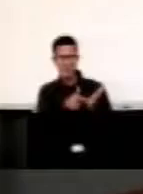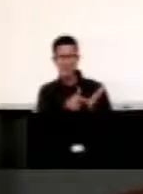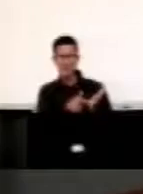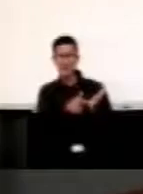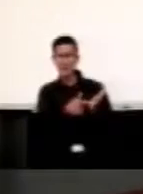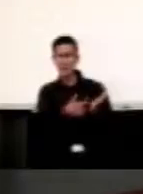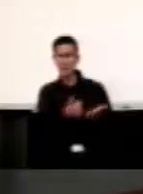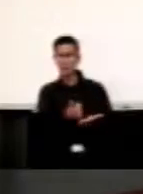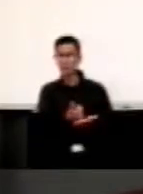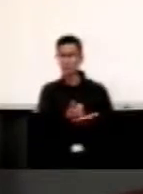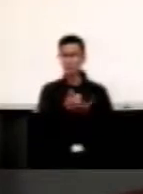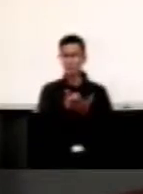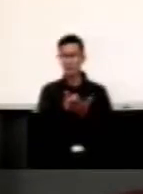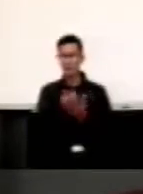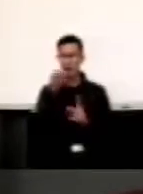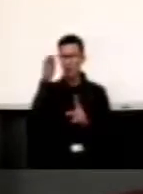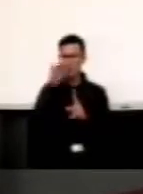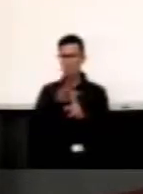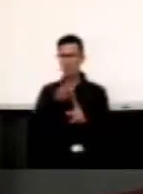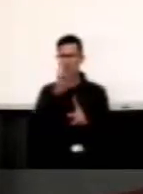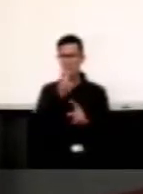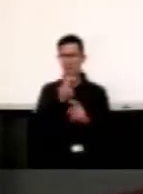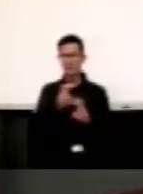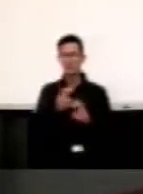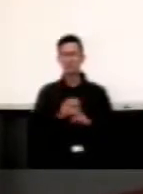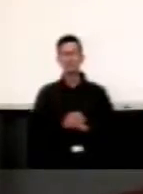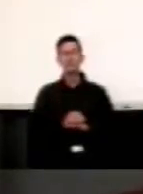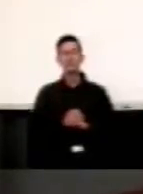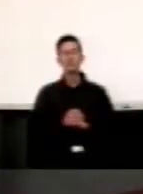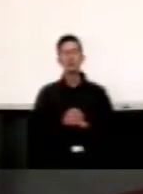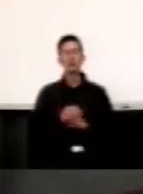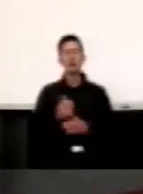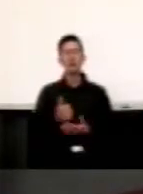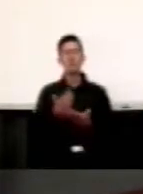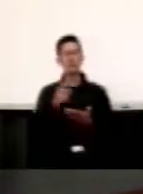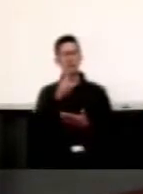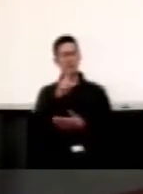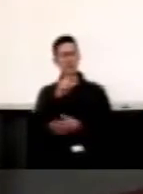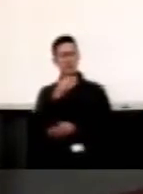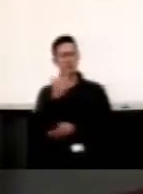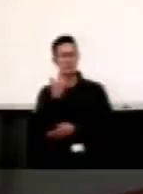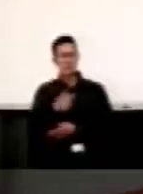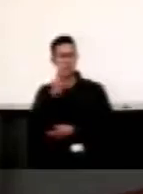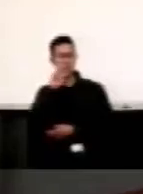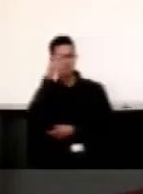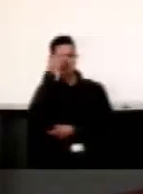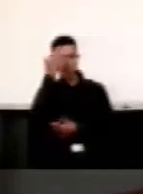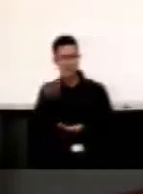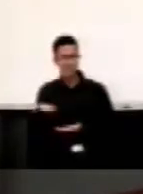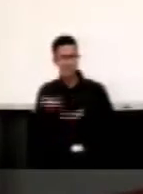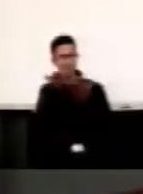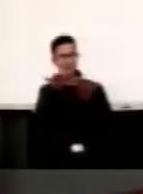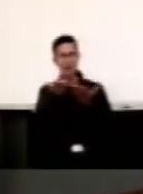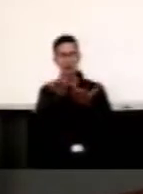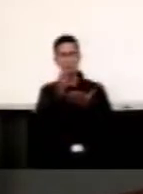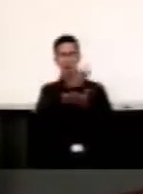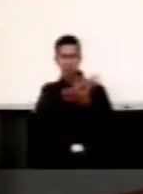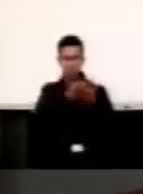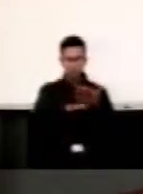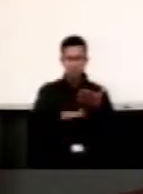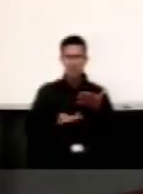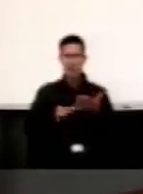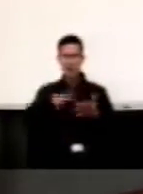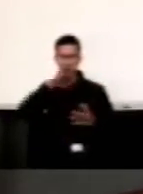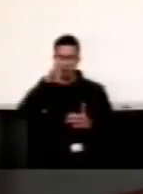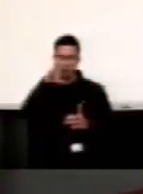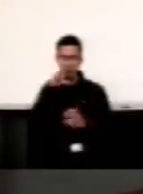sumamente provocador en ese tema. Es un libro que recomiendo ampliamente, de verdad que la lectura los atrapa, y